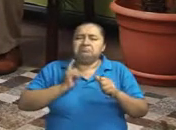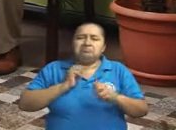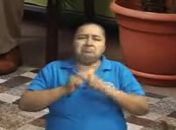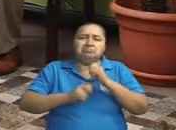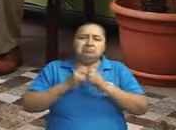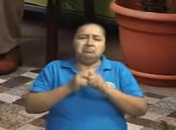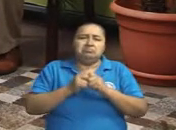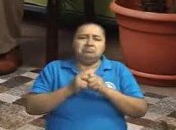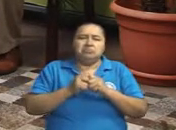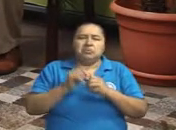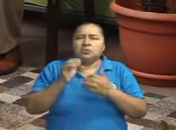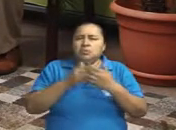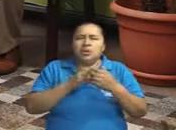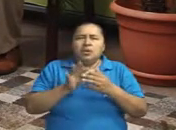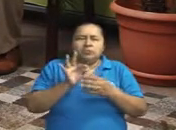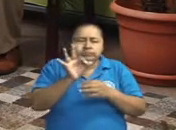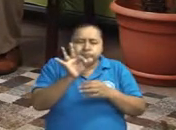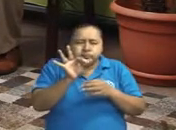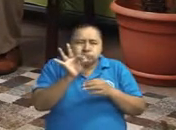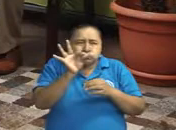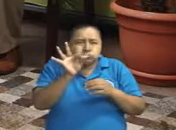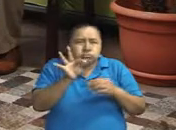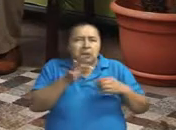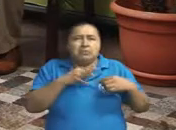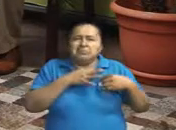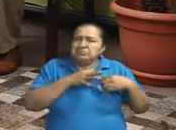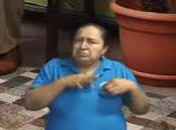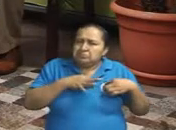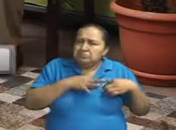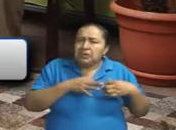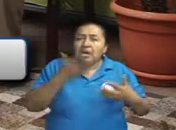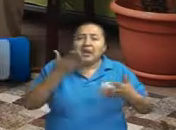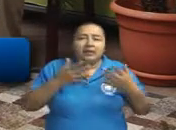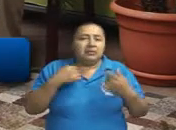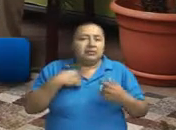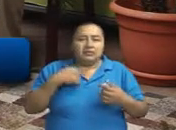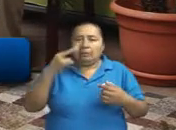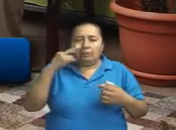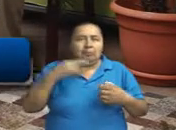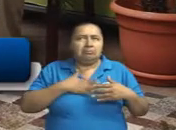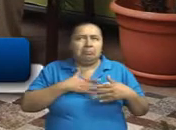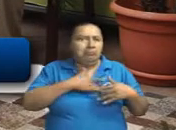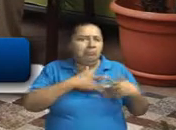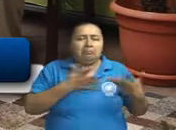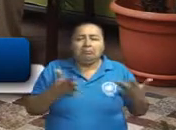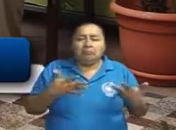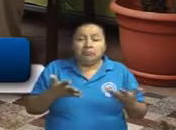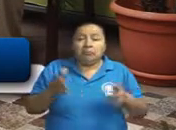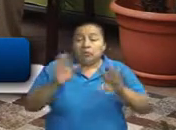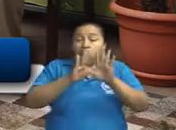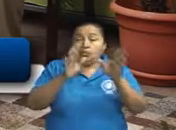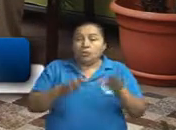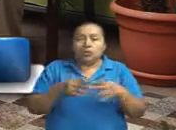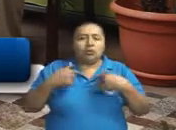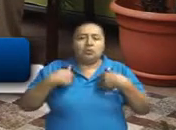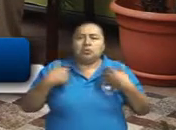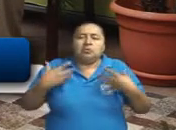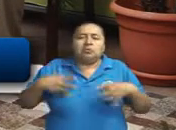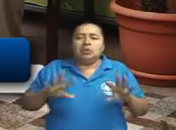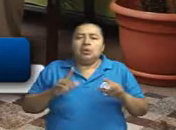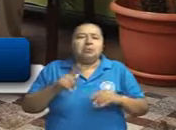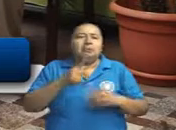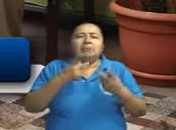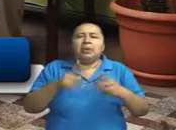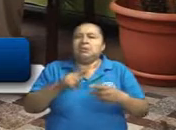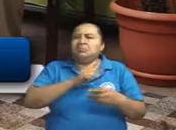en que sea un nódulo, una pelotita muy pequeña, que a veces ni siquiera es palpable, son mujeres que andan la enfermedad pero no tienen